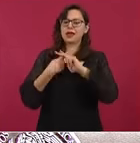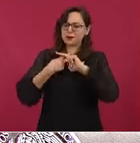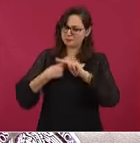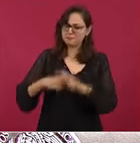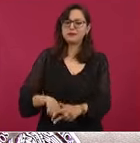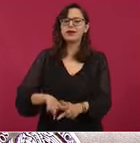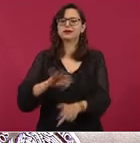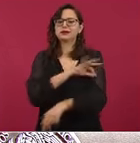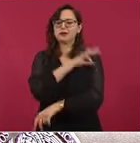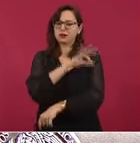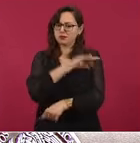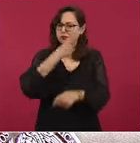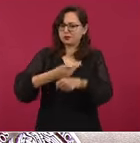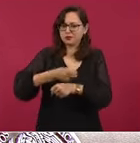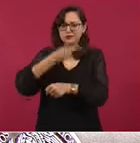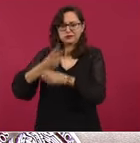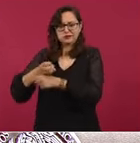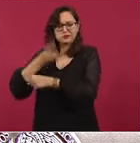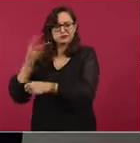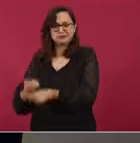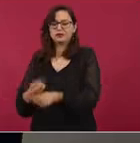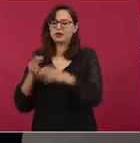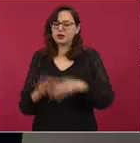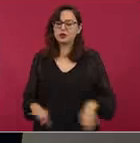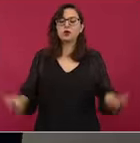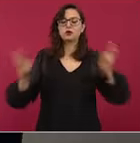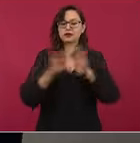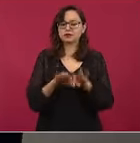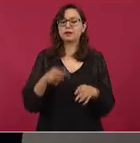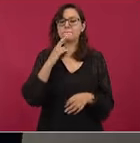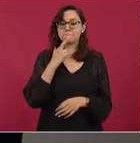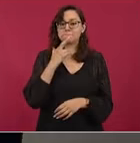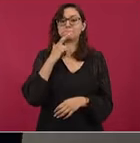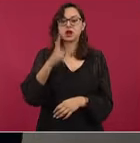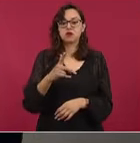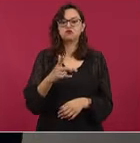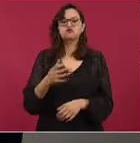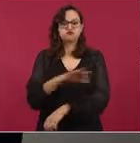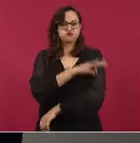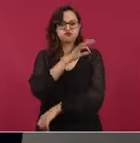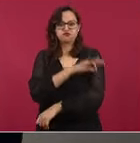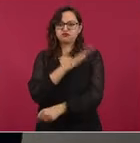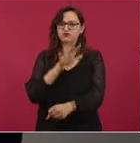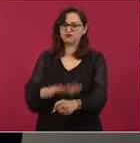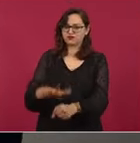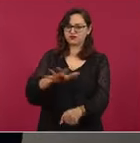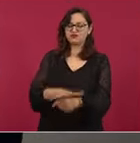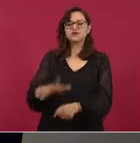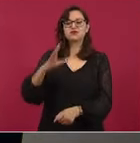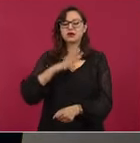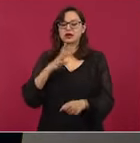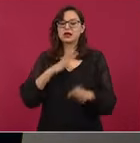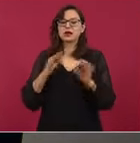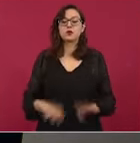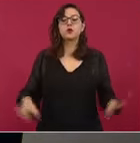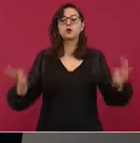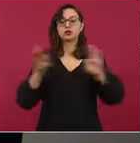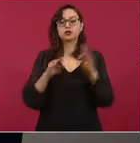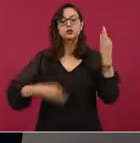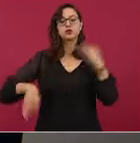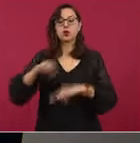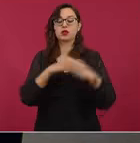es tiempo, entre más pronto lo hagas mejor, y todavía tenemos vacuna suficiente para cubrir a toda la población adulta que